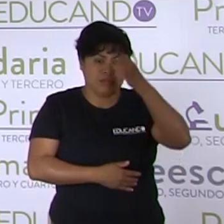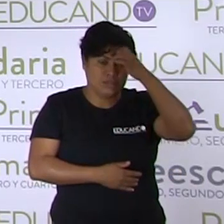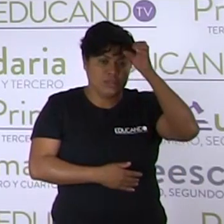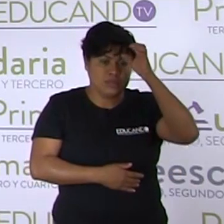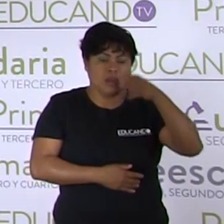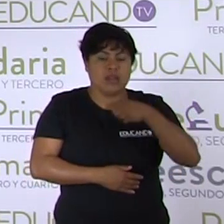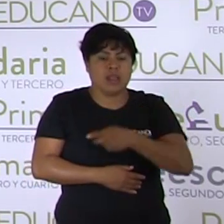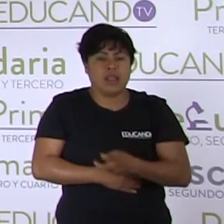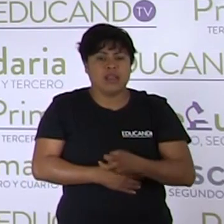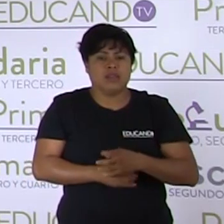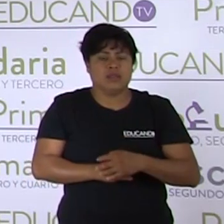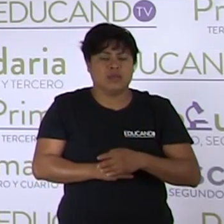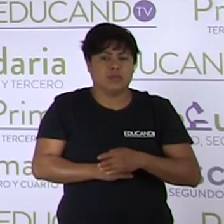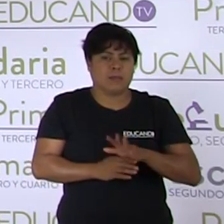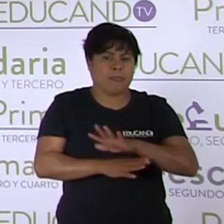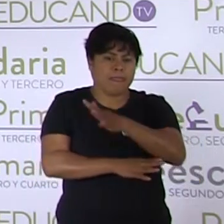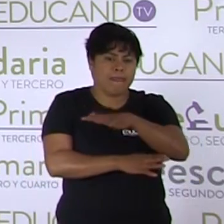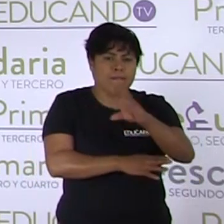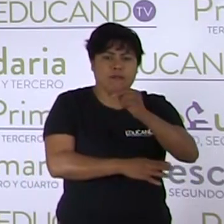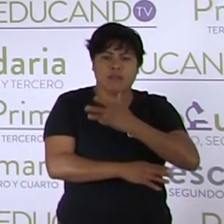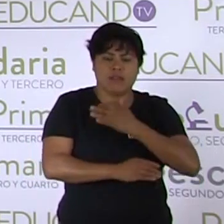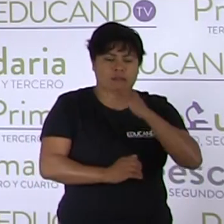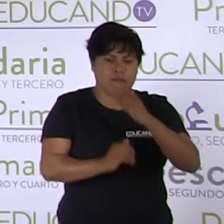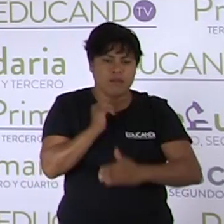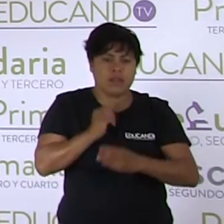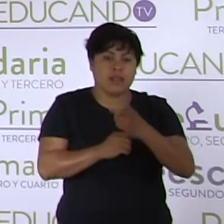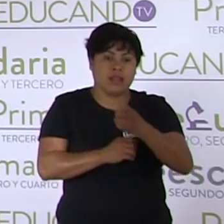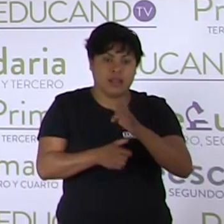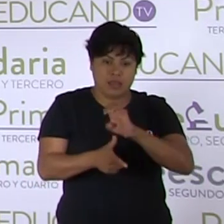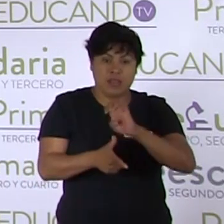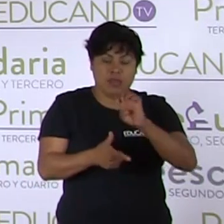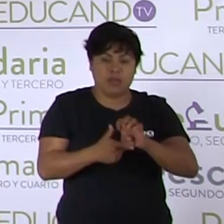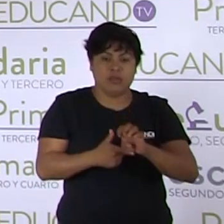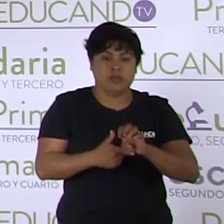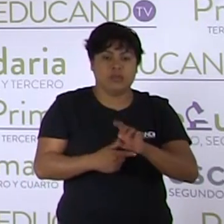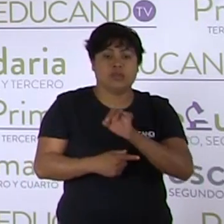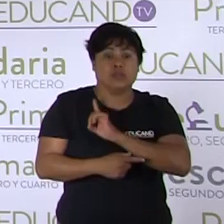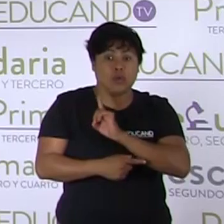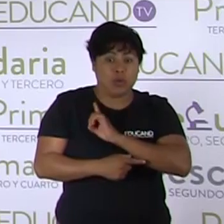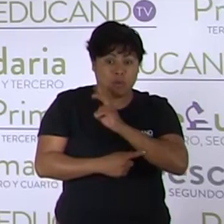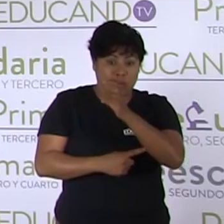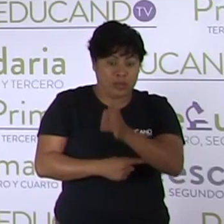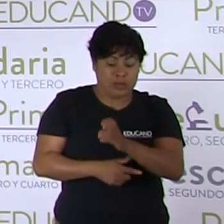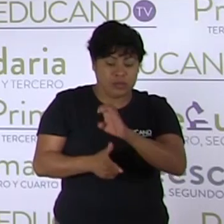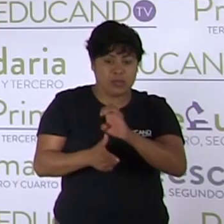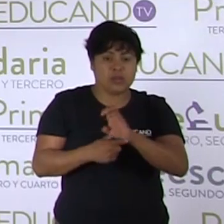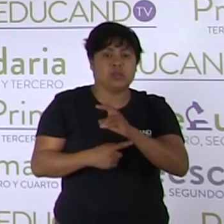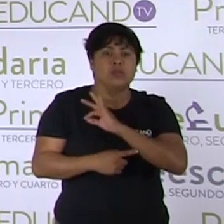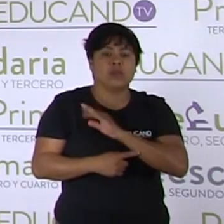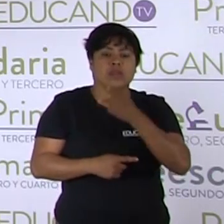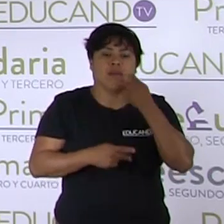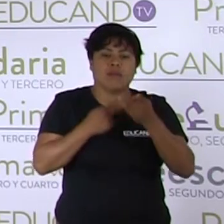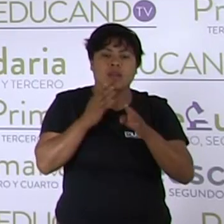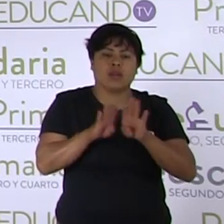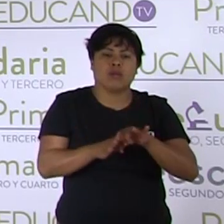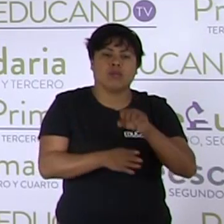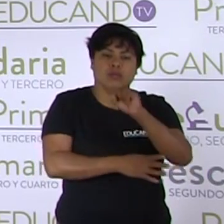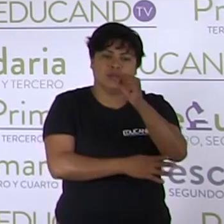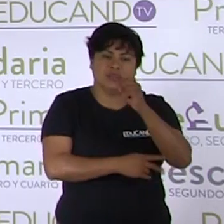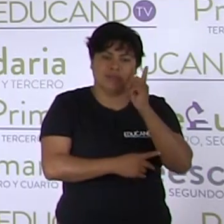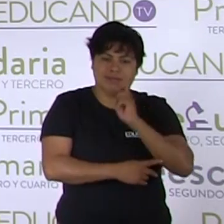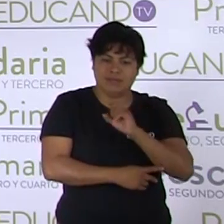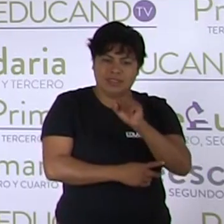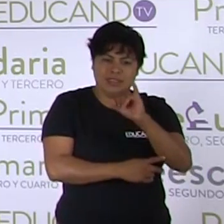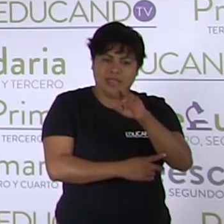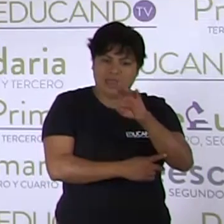la nostalgia del mar no tiene fin, y fue entonces, solo entonces, que empezó a hablar de las sirenas.